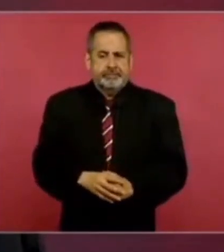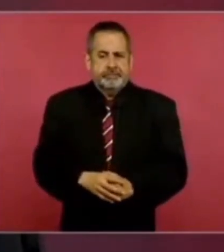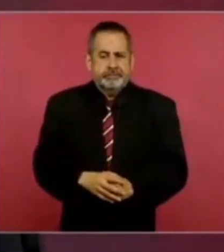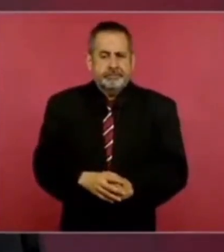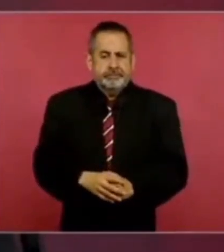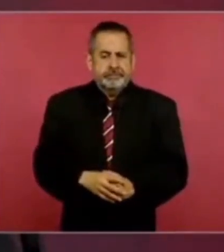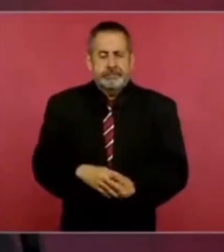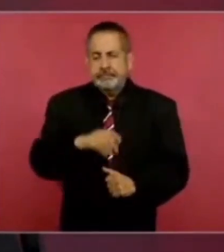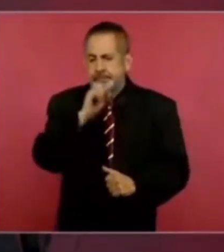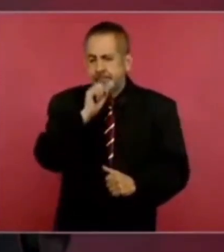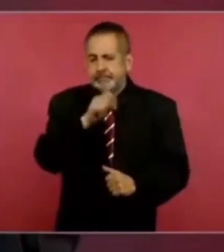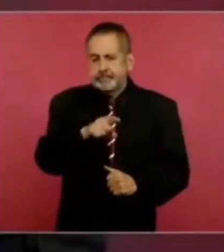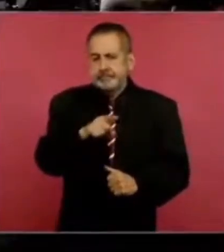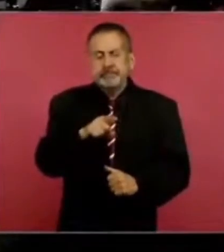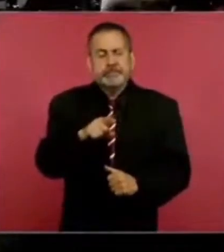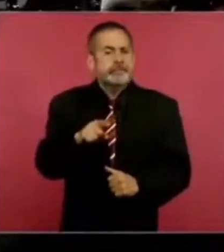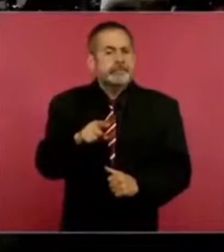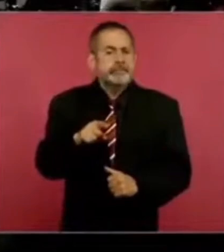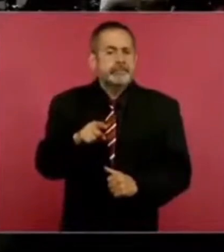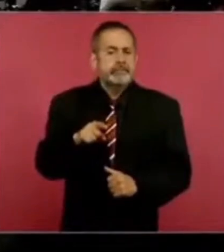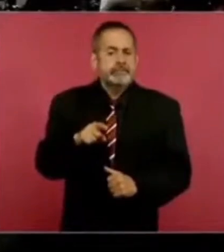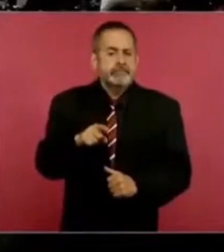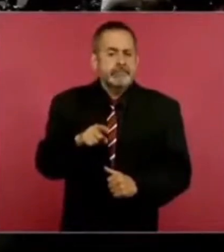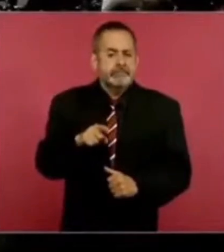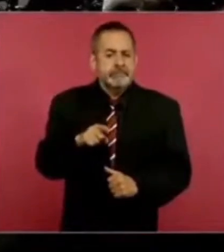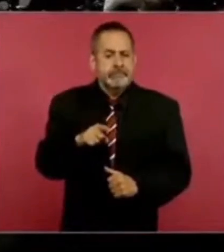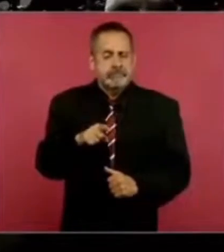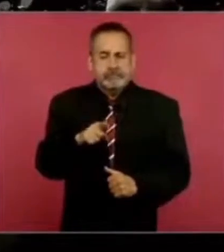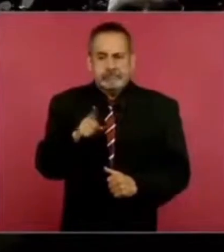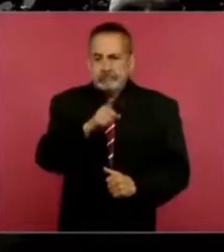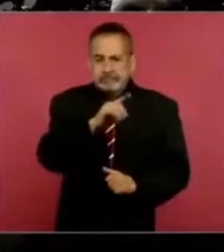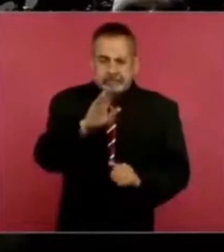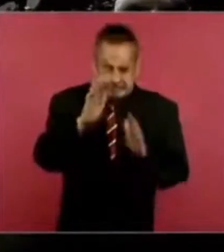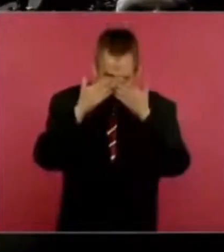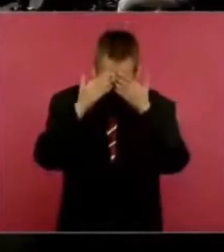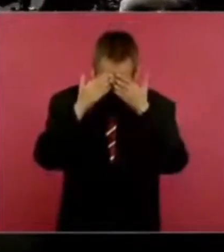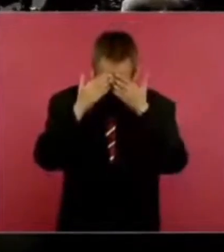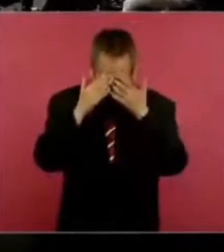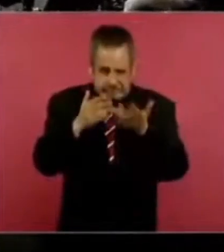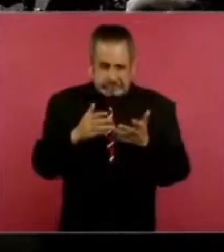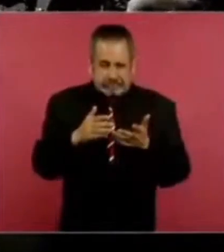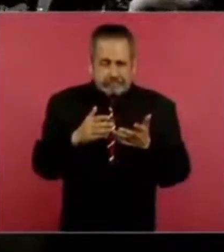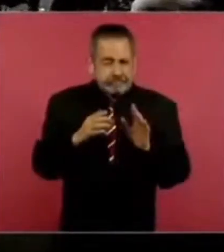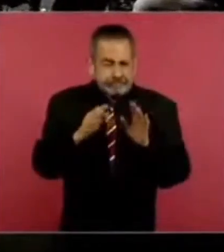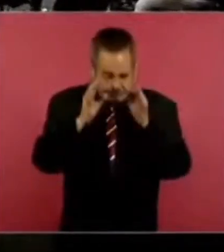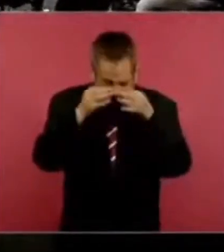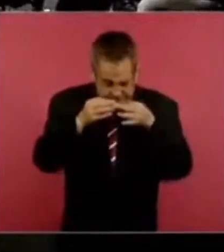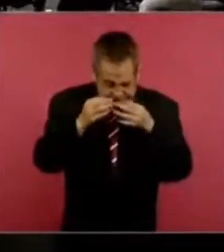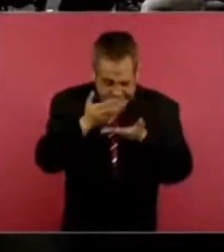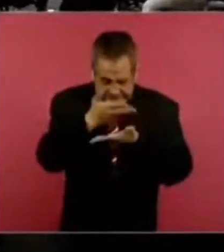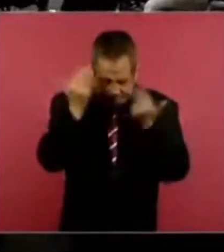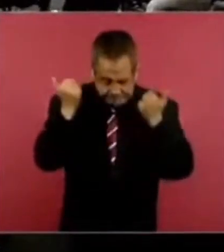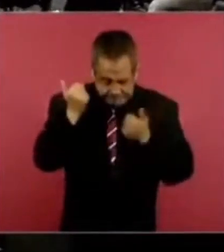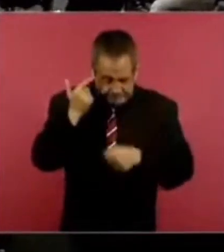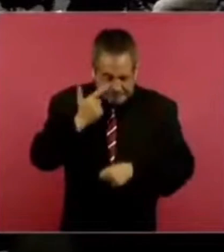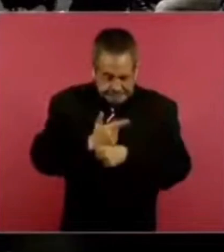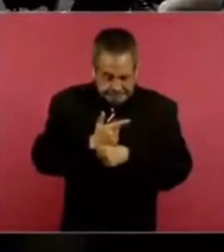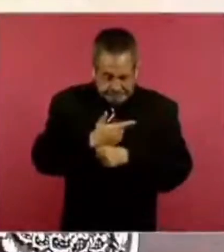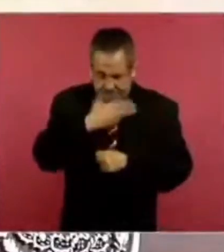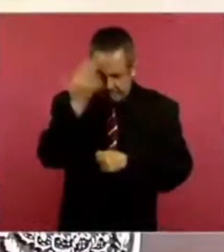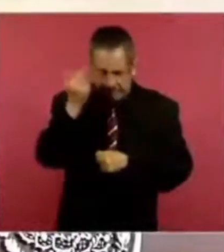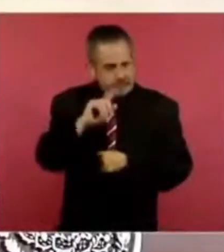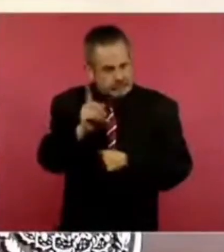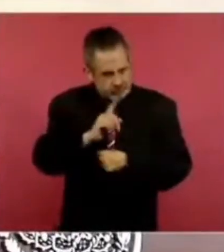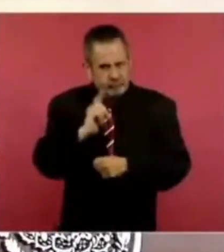y no se viva en el autoengaño, en la autocomplacencia, y